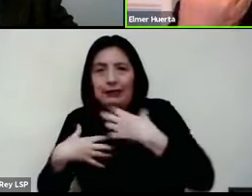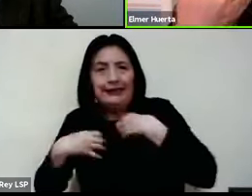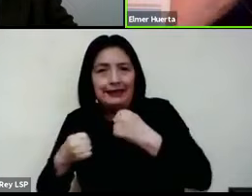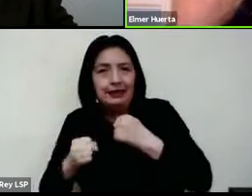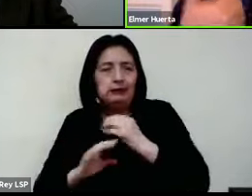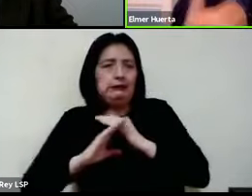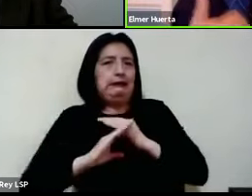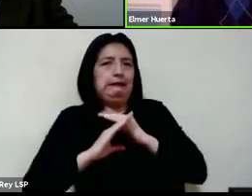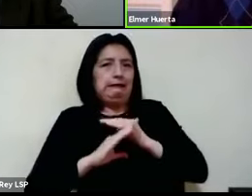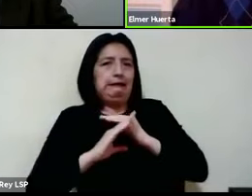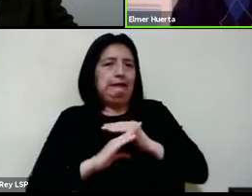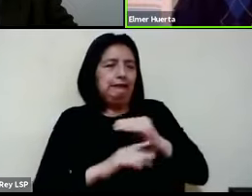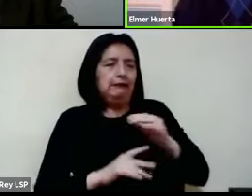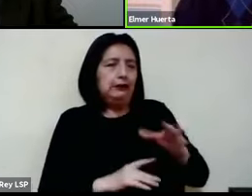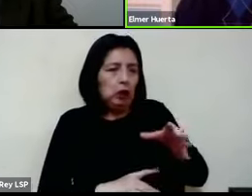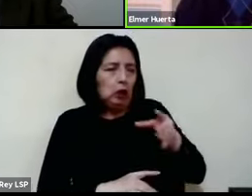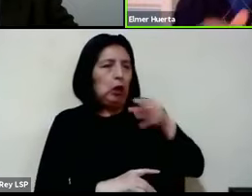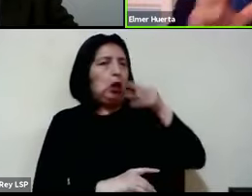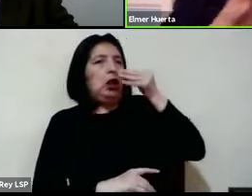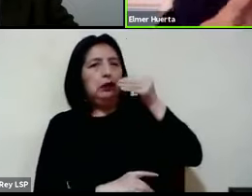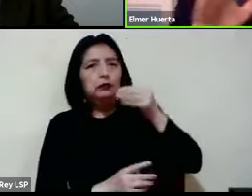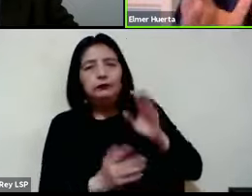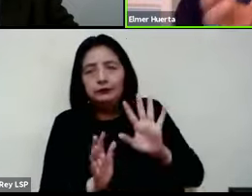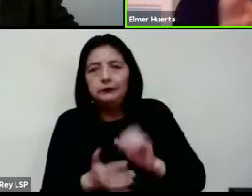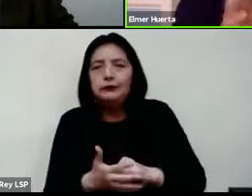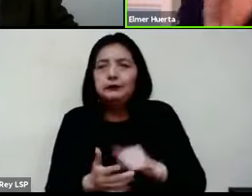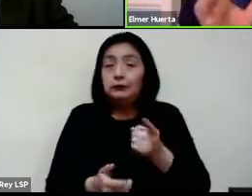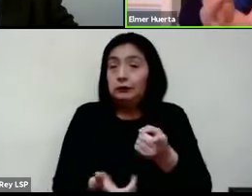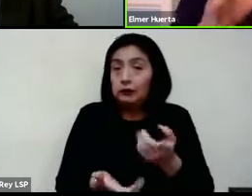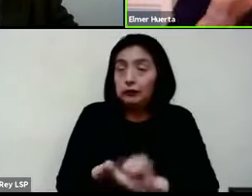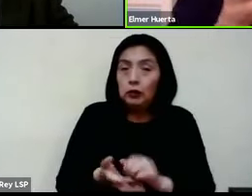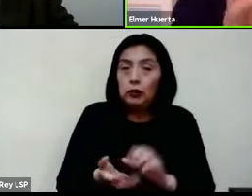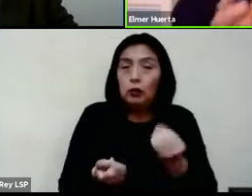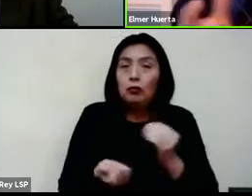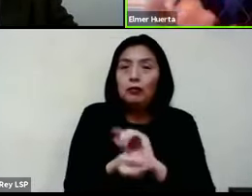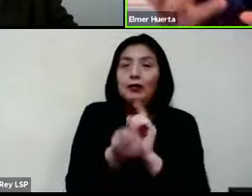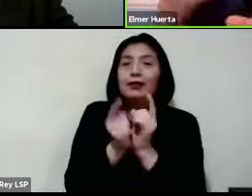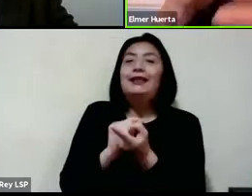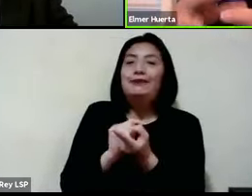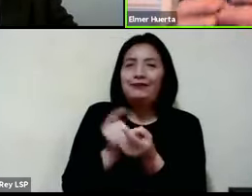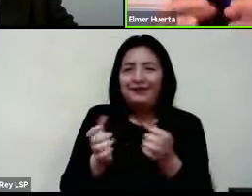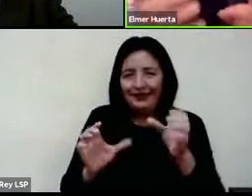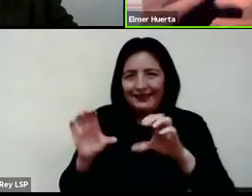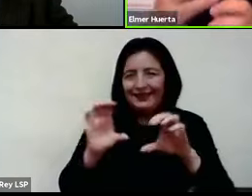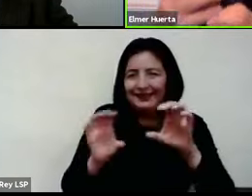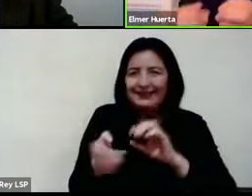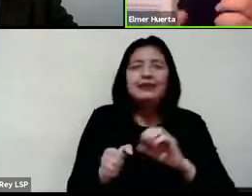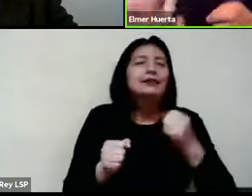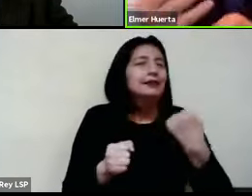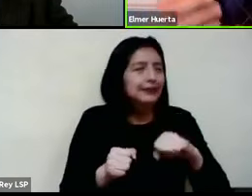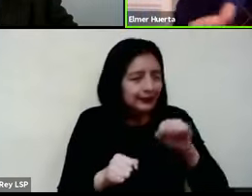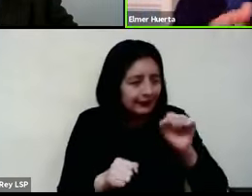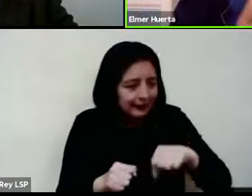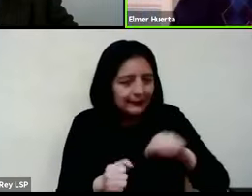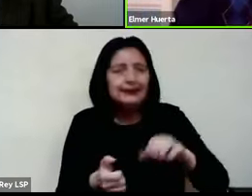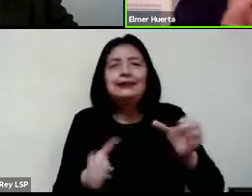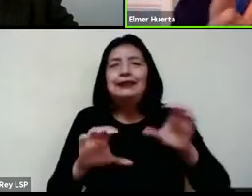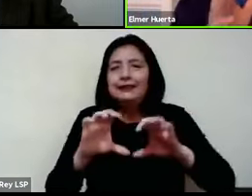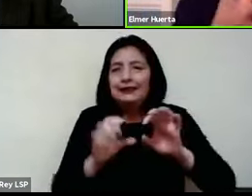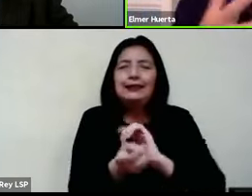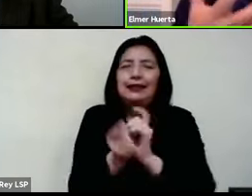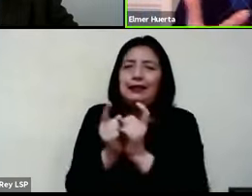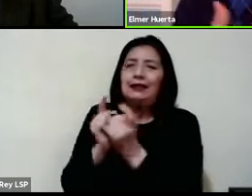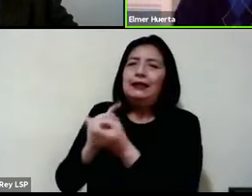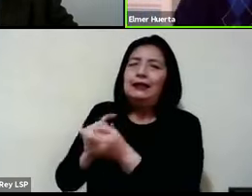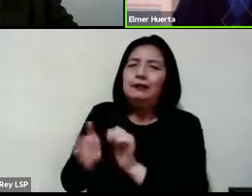evitar aspirar los aerosoles. Entonces, fíjense cómo cambia, la ciencia está constantemente cambiando.